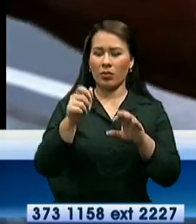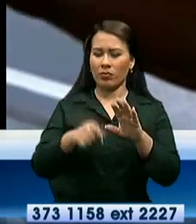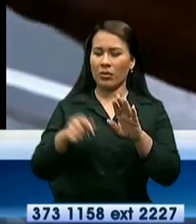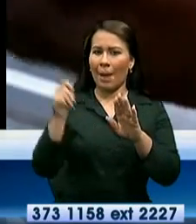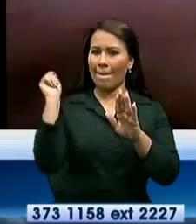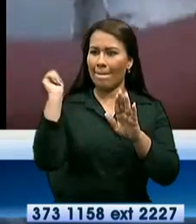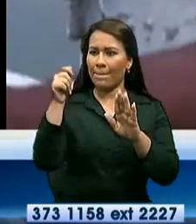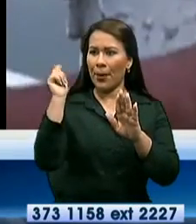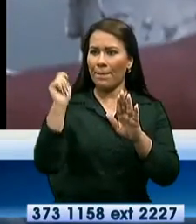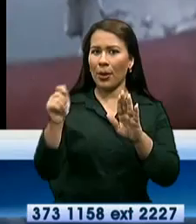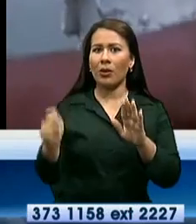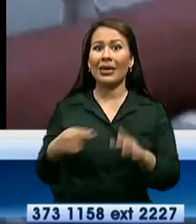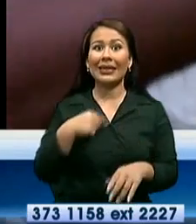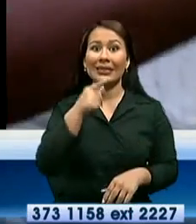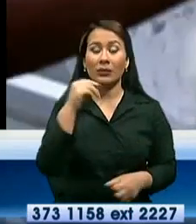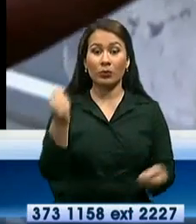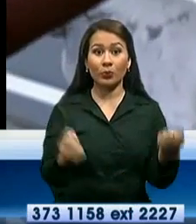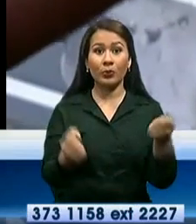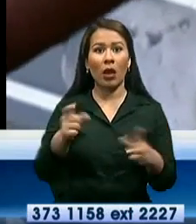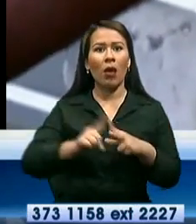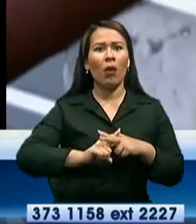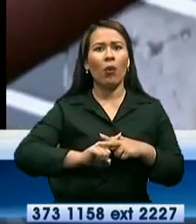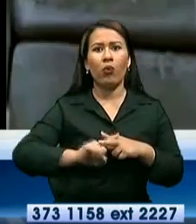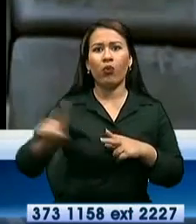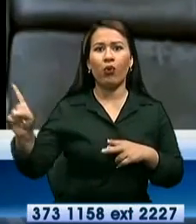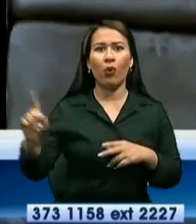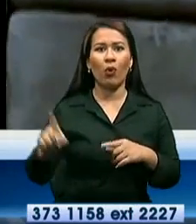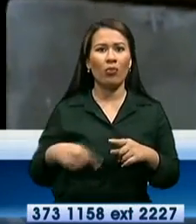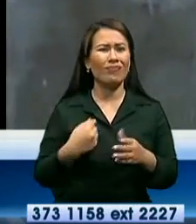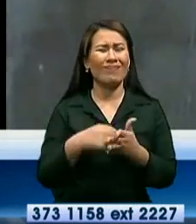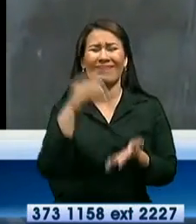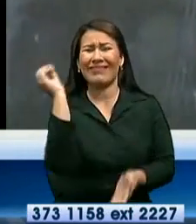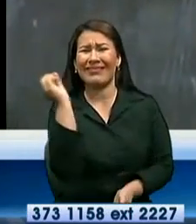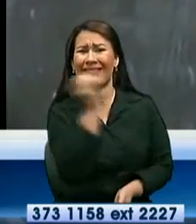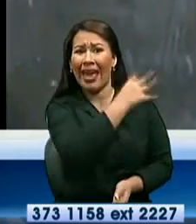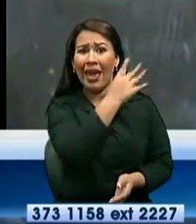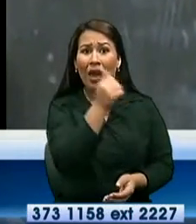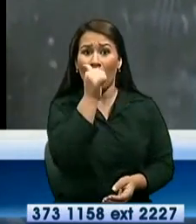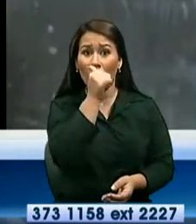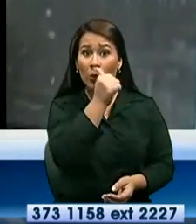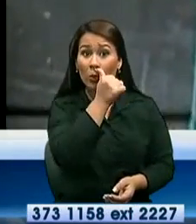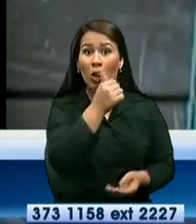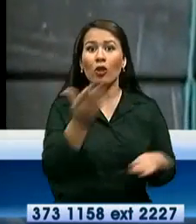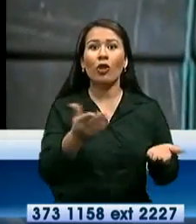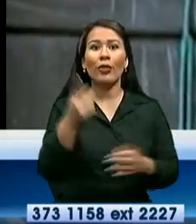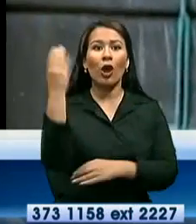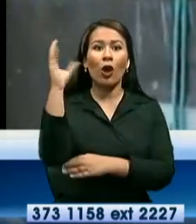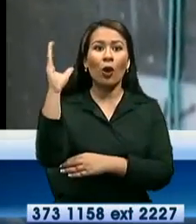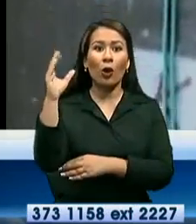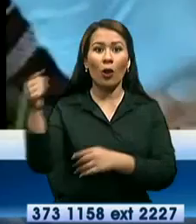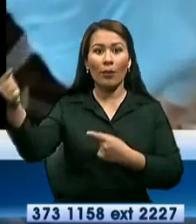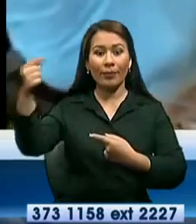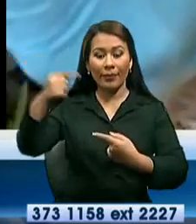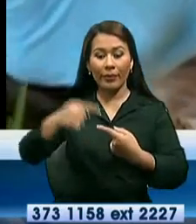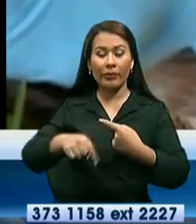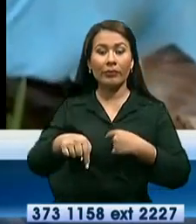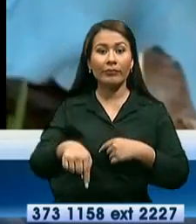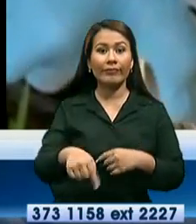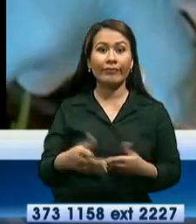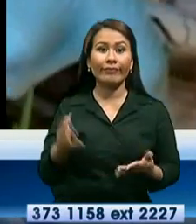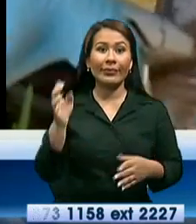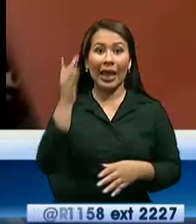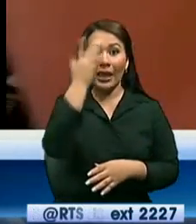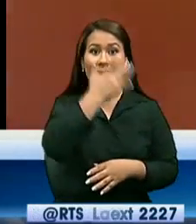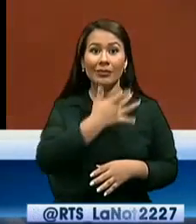policial, prefirieron huir, sin importarles que estaba cargado de droga, que había llegado desde Colombia por vía terrestre y tenía que ser